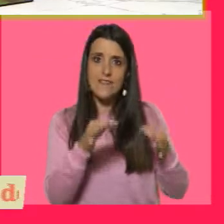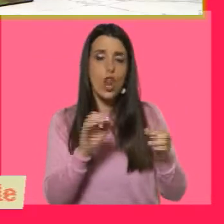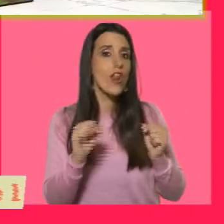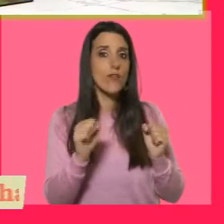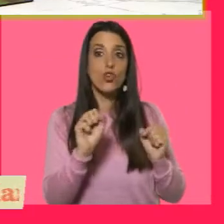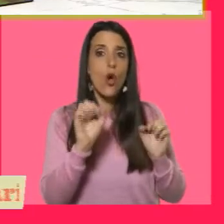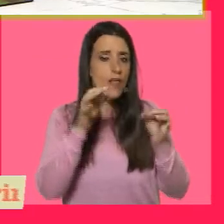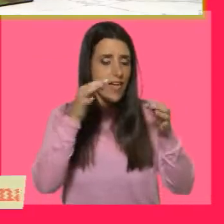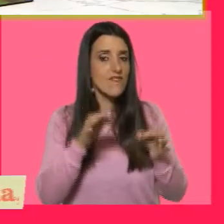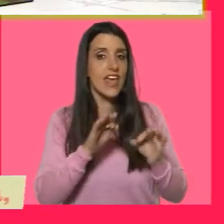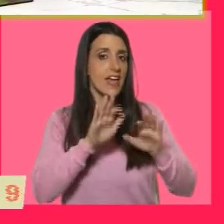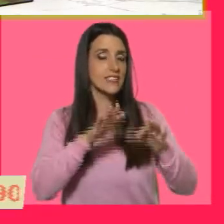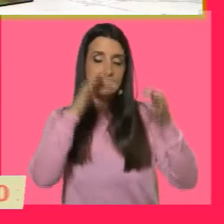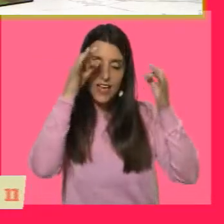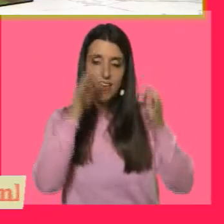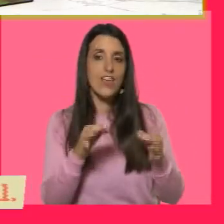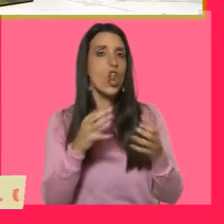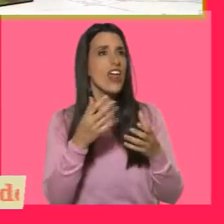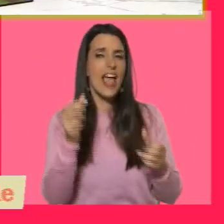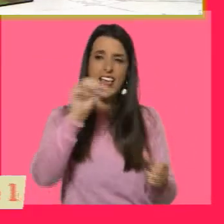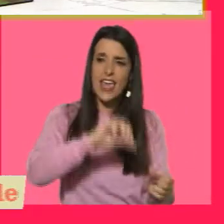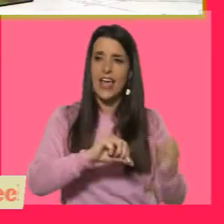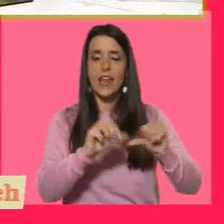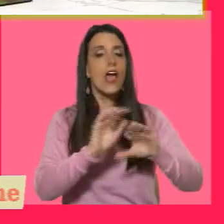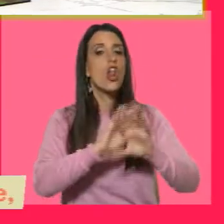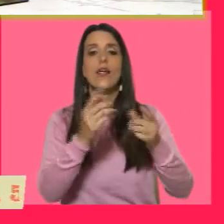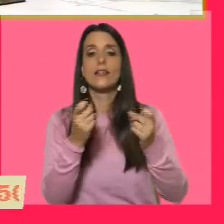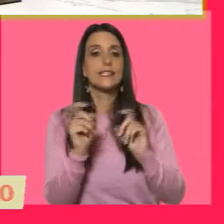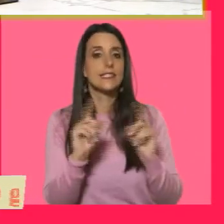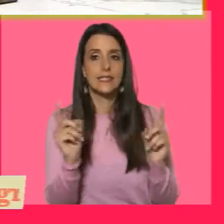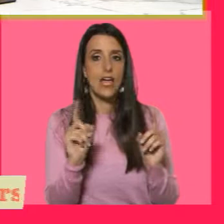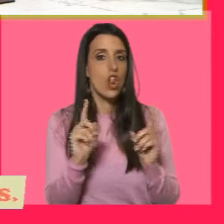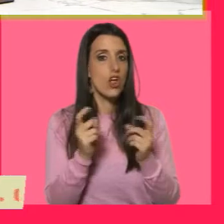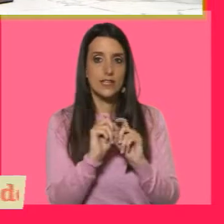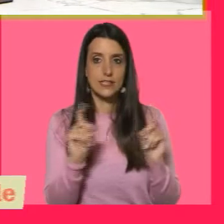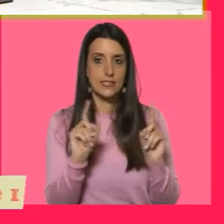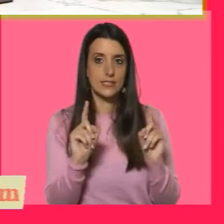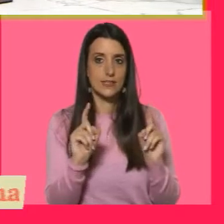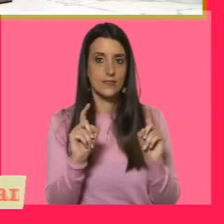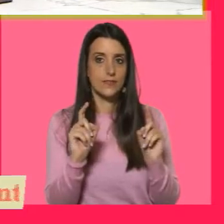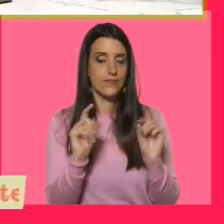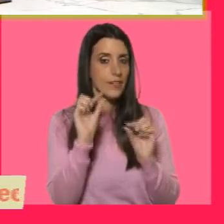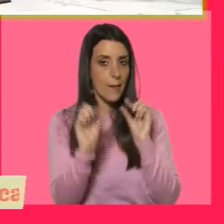No se me ponga nervioso, no le quieran agregar más líquido. No. vamos así.